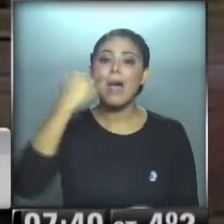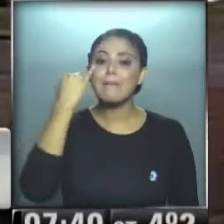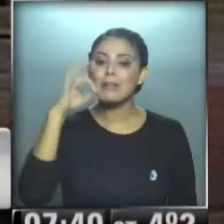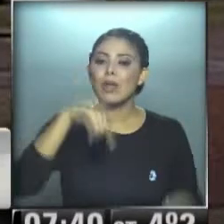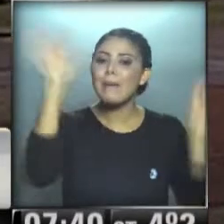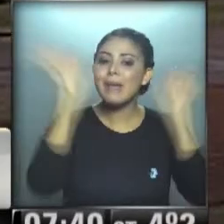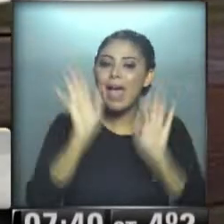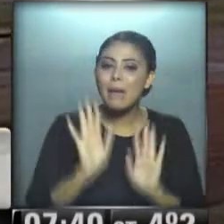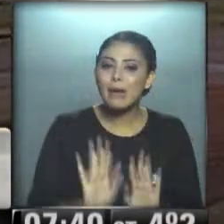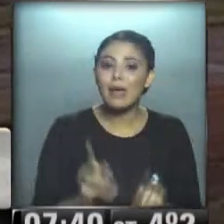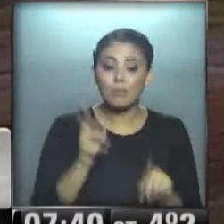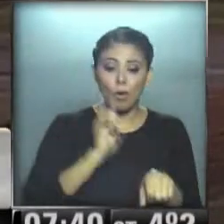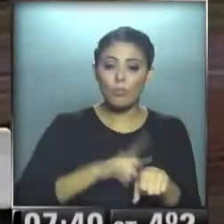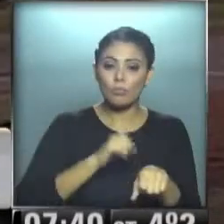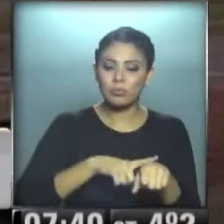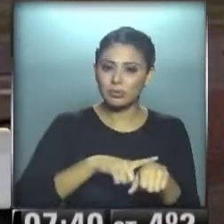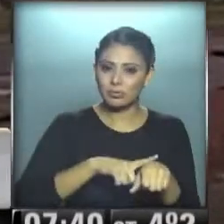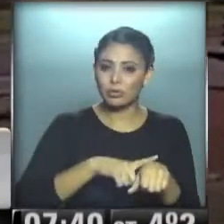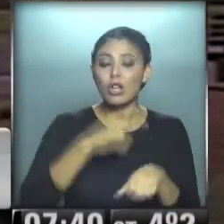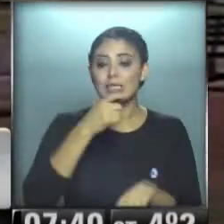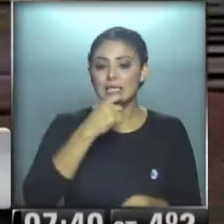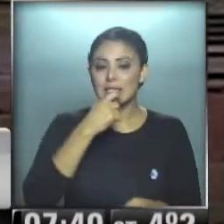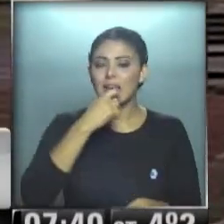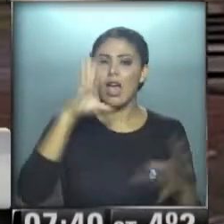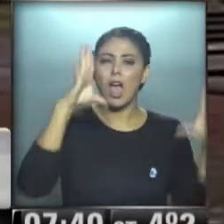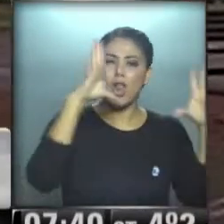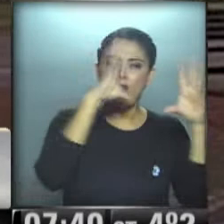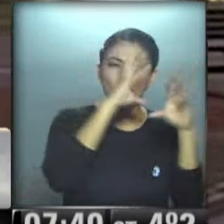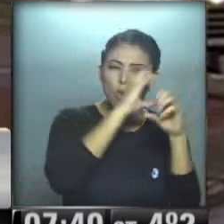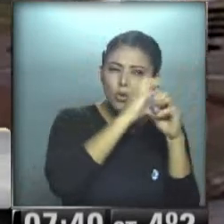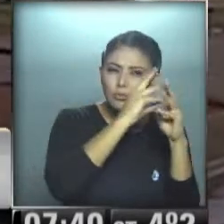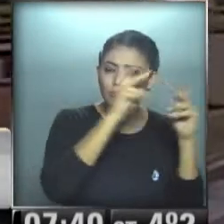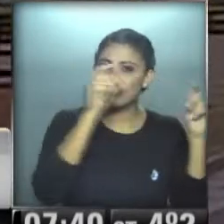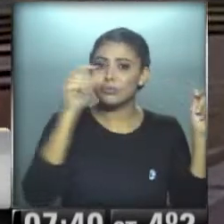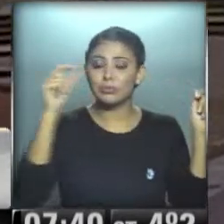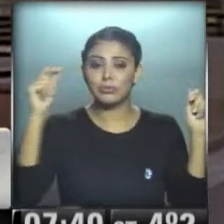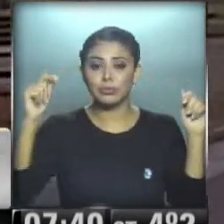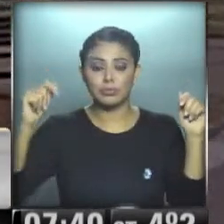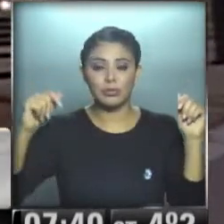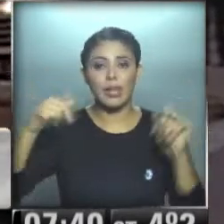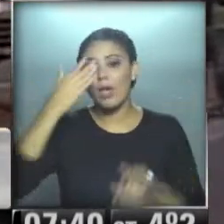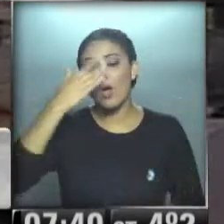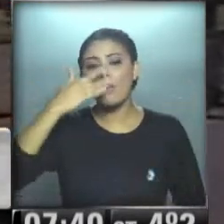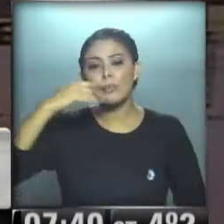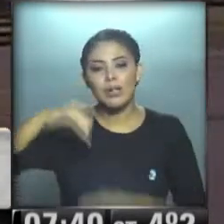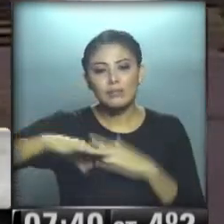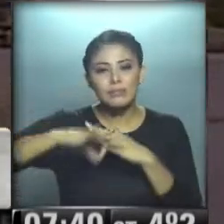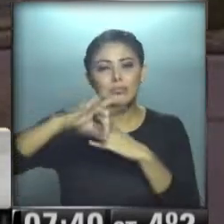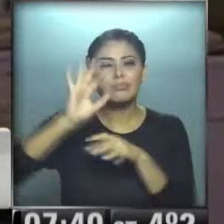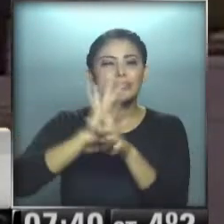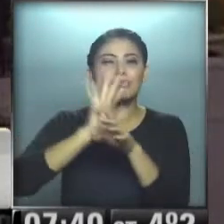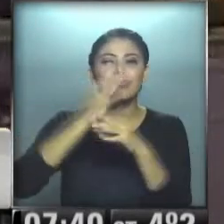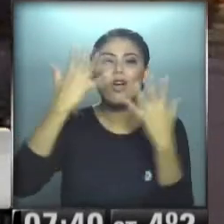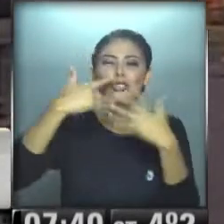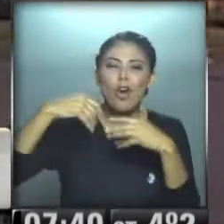preparada en ese momento en ese límite entre que las sombras de la noche ya van partiendo y el rosado del amanecer